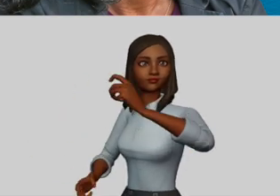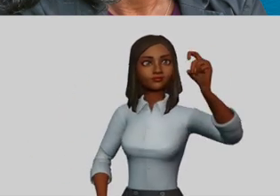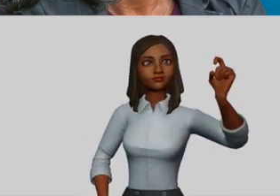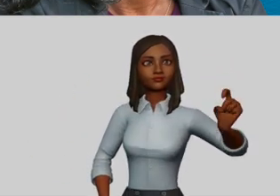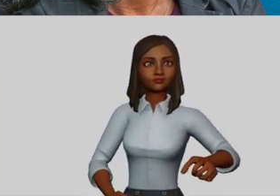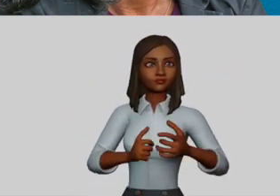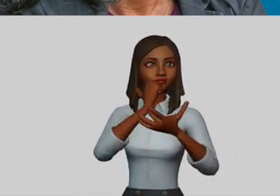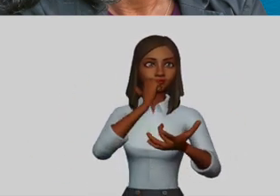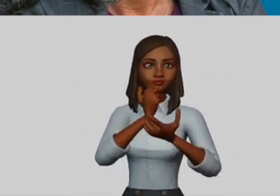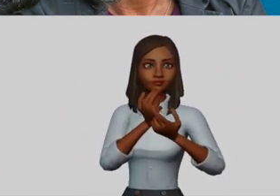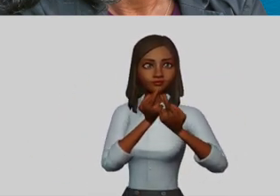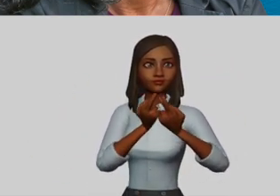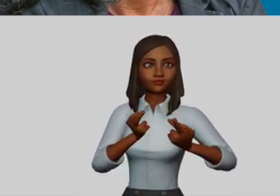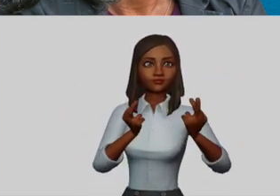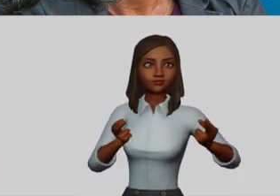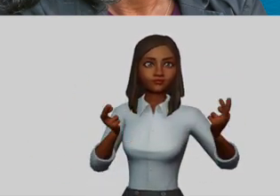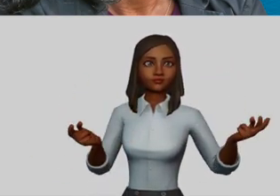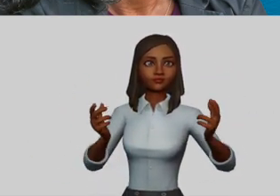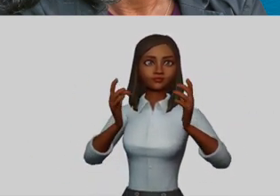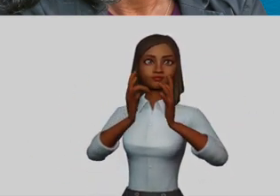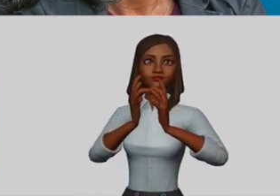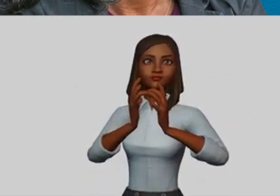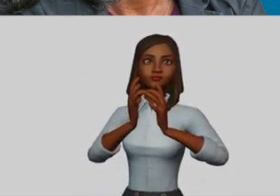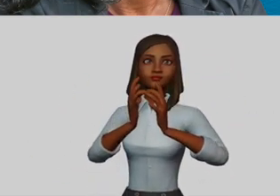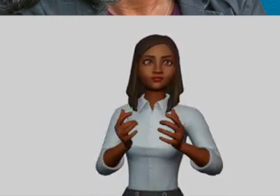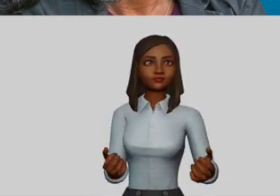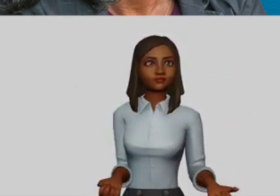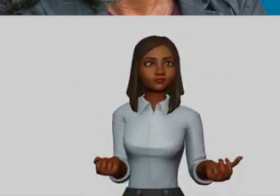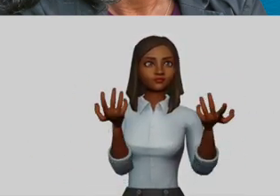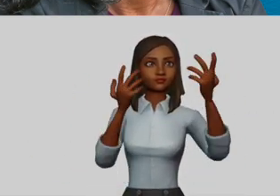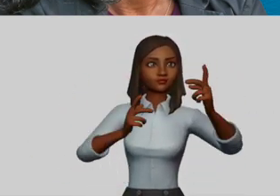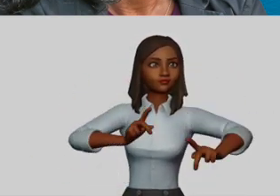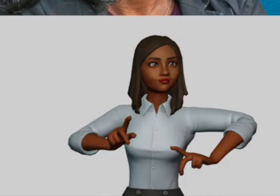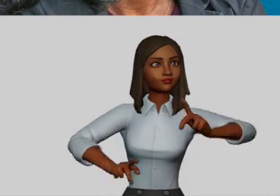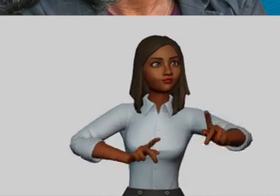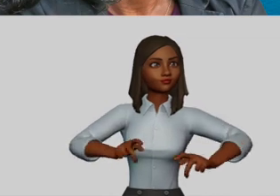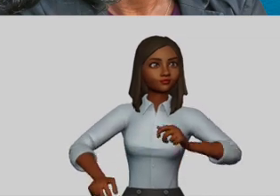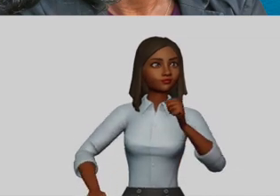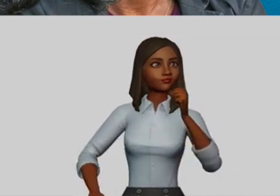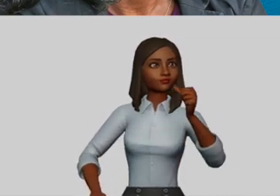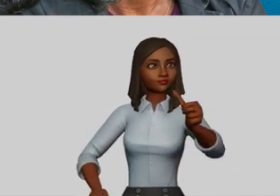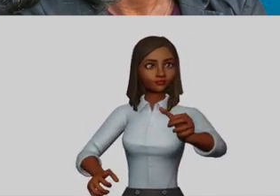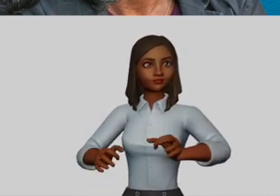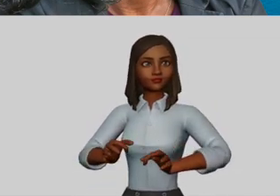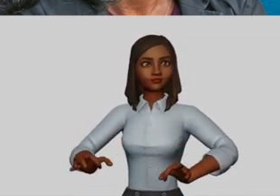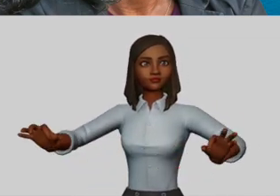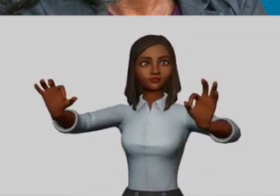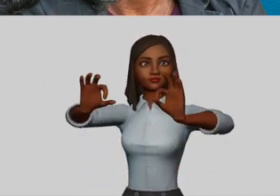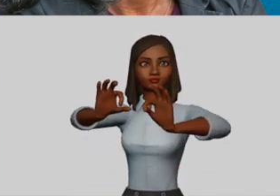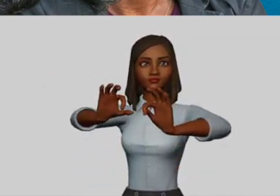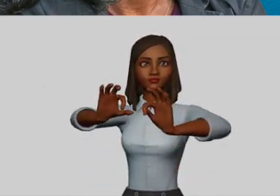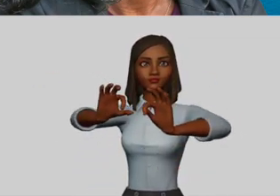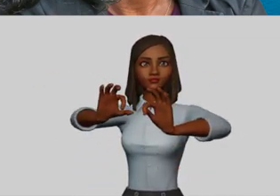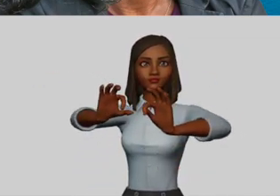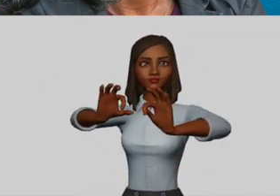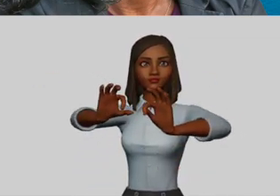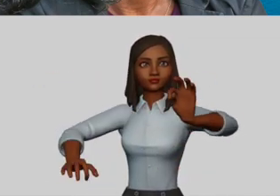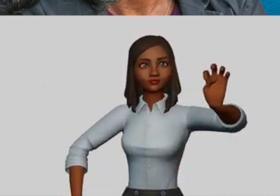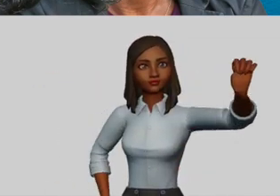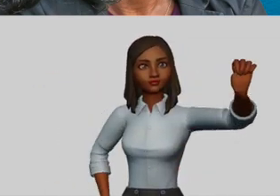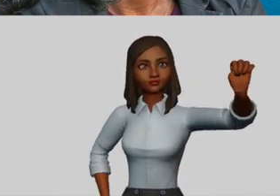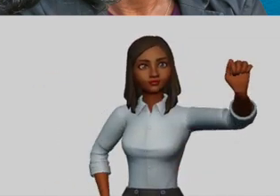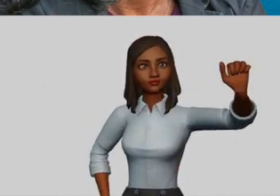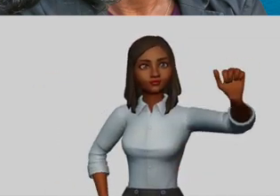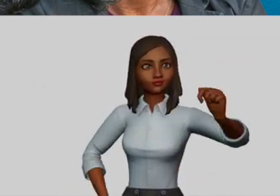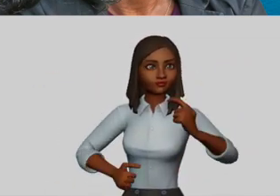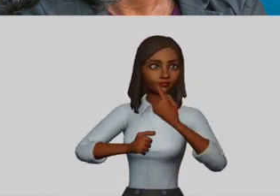o personas inválidas, que una persona inválida que no tiene valor. Entonces, fíjate, o sea, lo normalizado que está